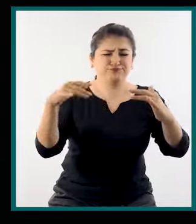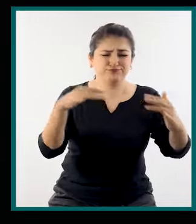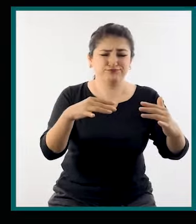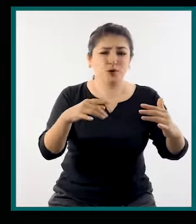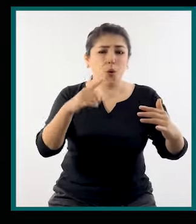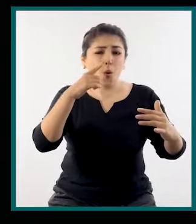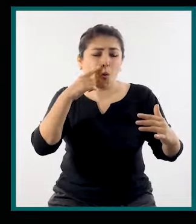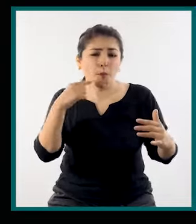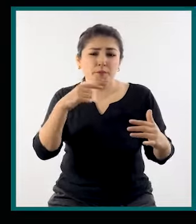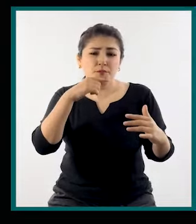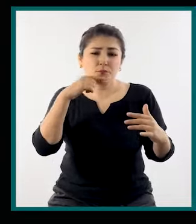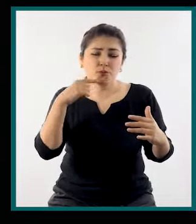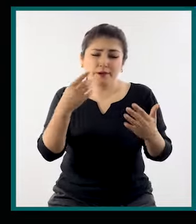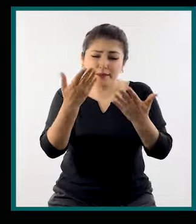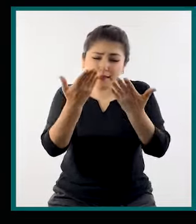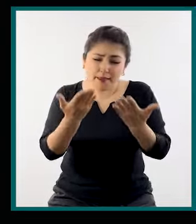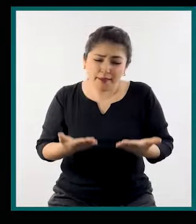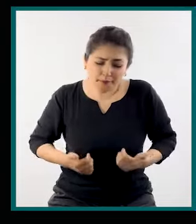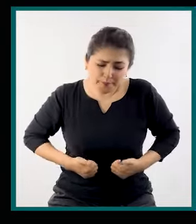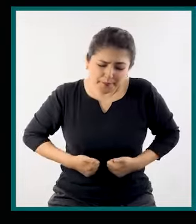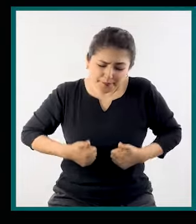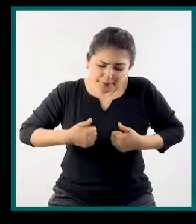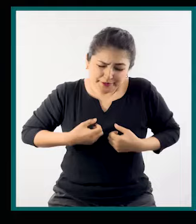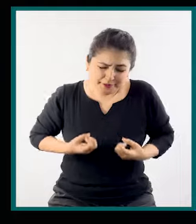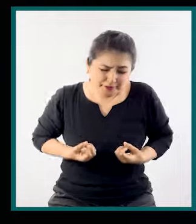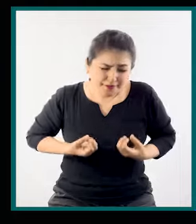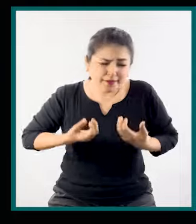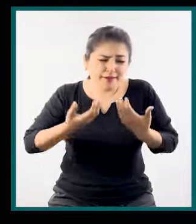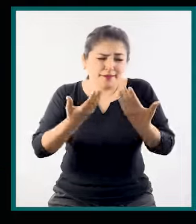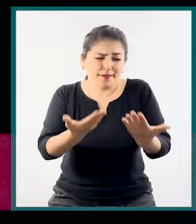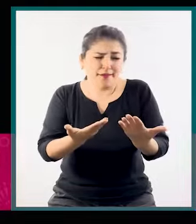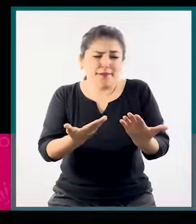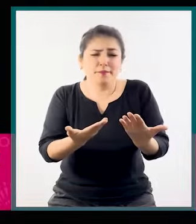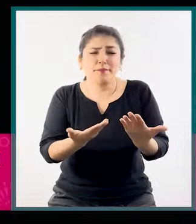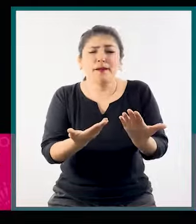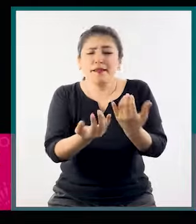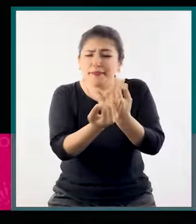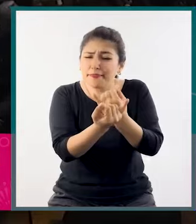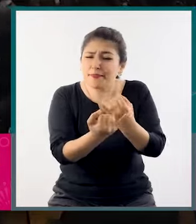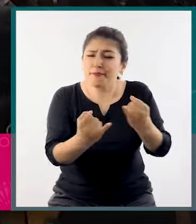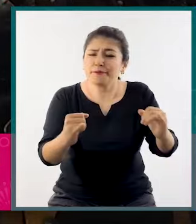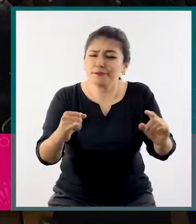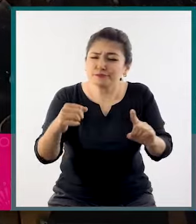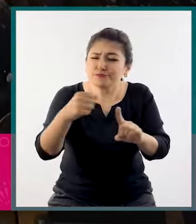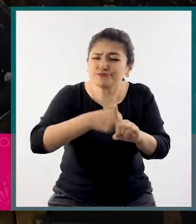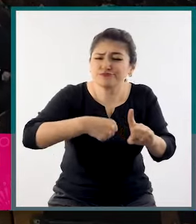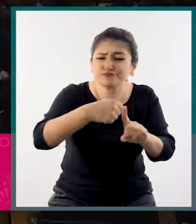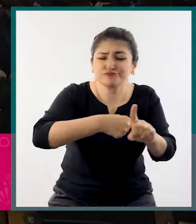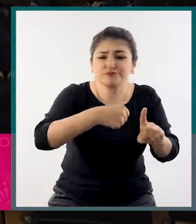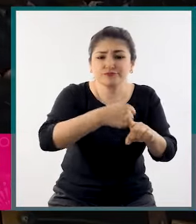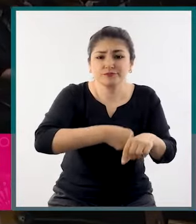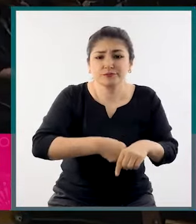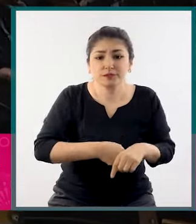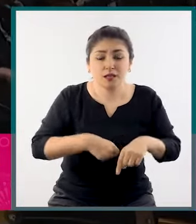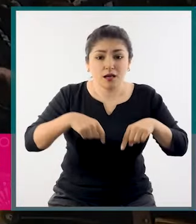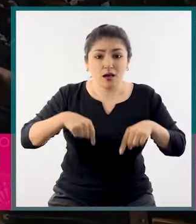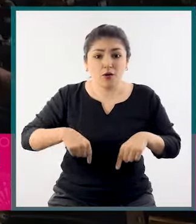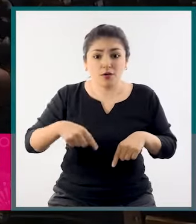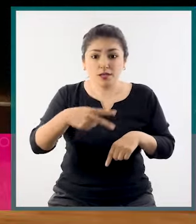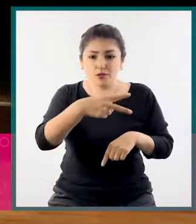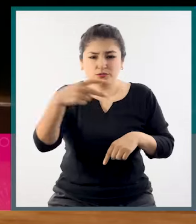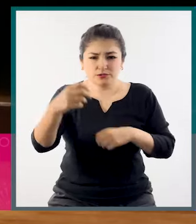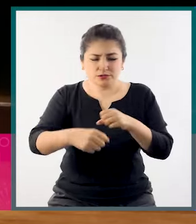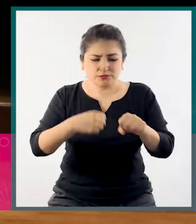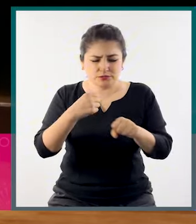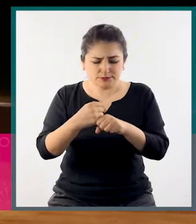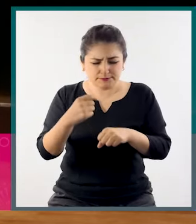los héroes y heroínas de todos los rincones del Perú que se sumaron a la causa patriótica. La conmemoración del bicentenario de